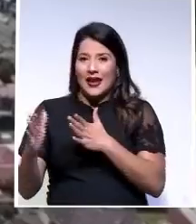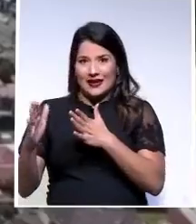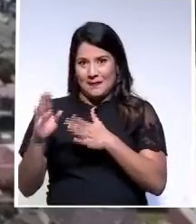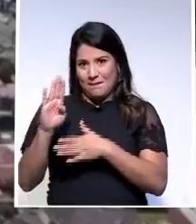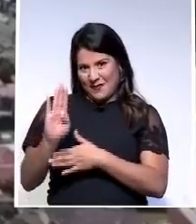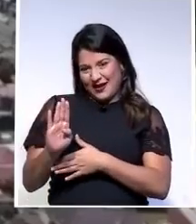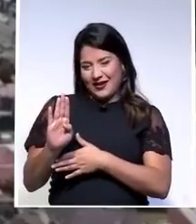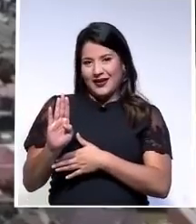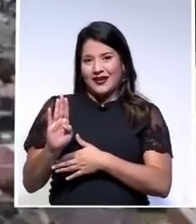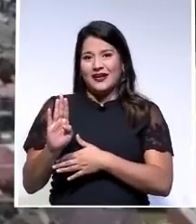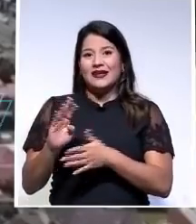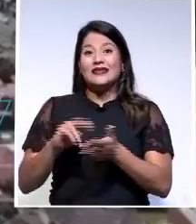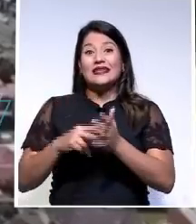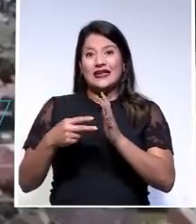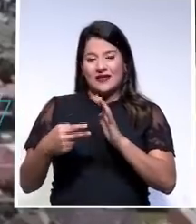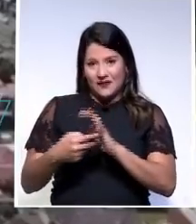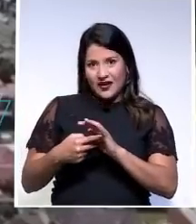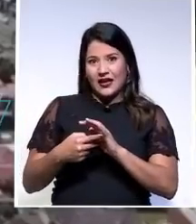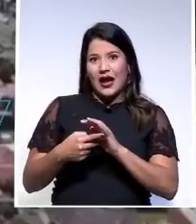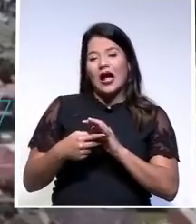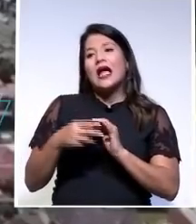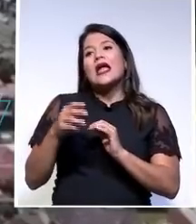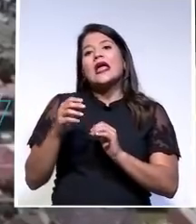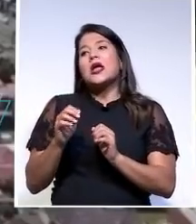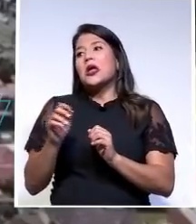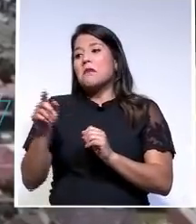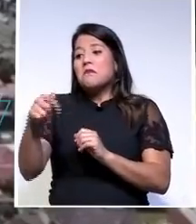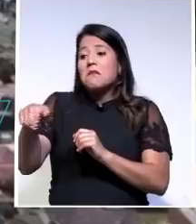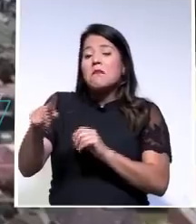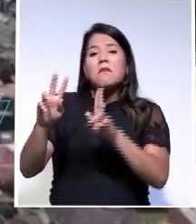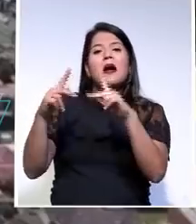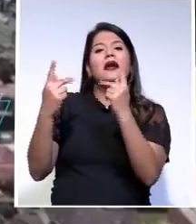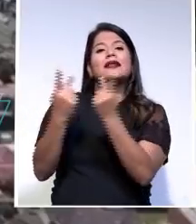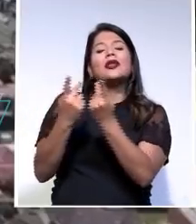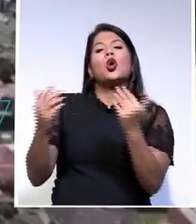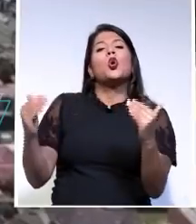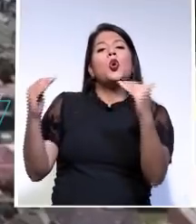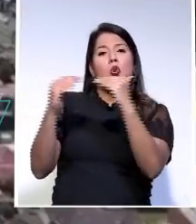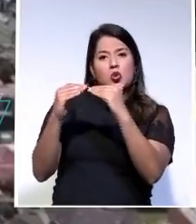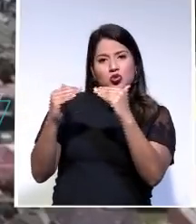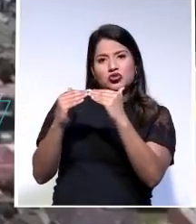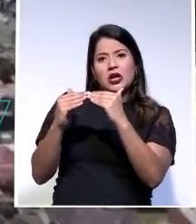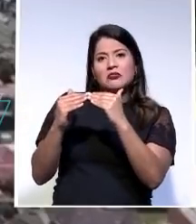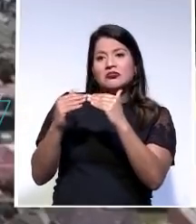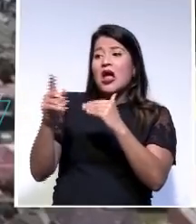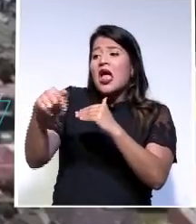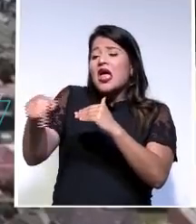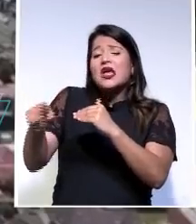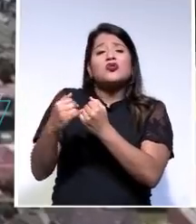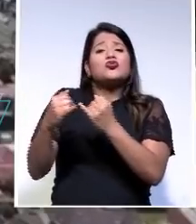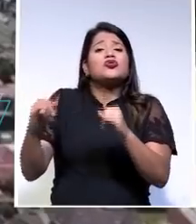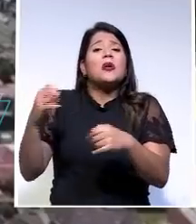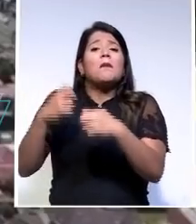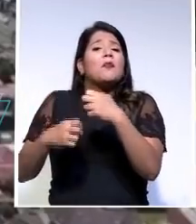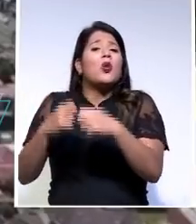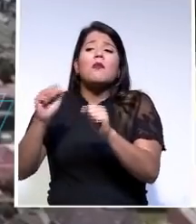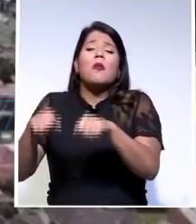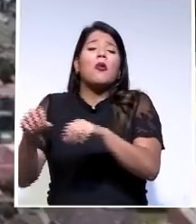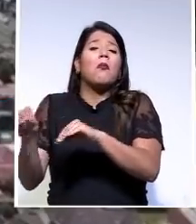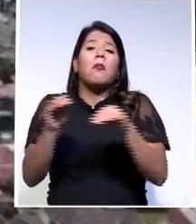fuera de Liberación, que está conformado por personas que sin ningún problema, ¿verdad?, podrían regresar a Liberación Nacional porque esto es un asunto de carácter